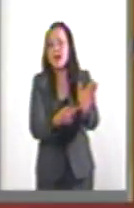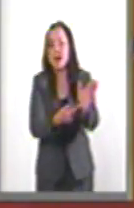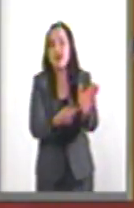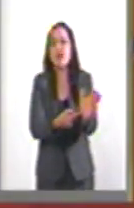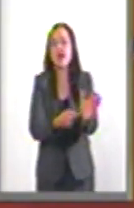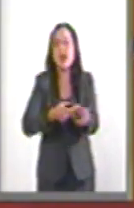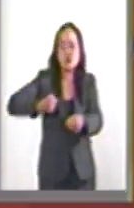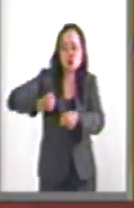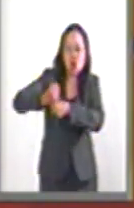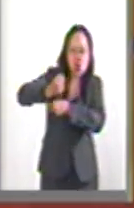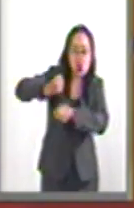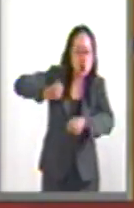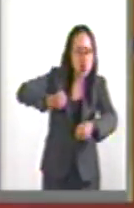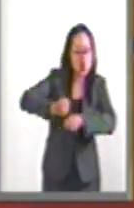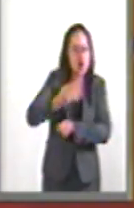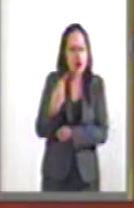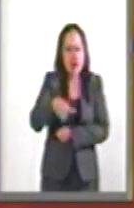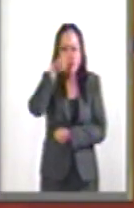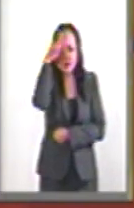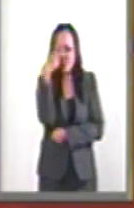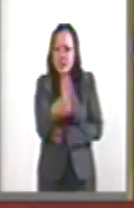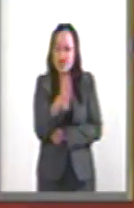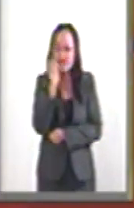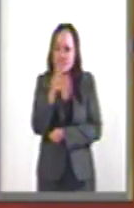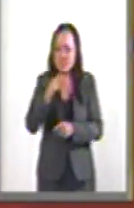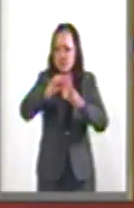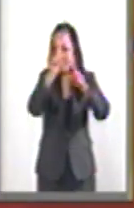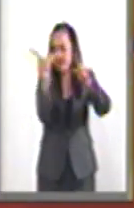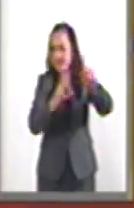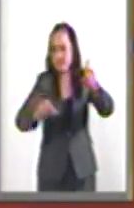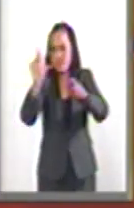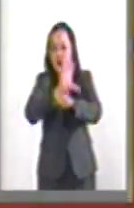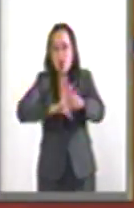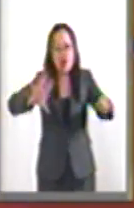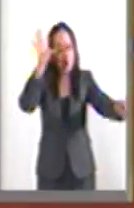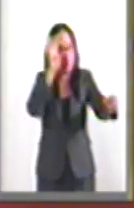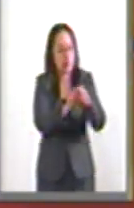tortura en México es generalizada.